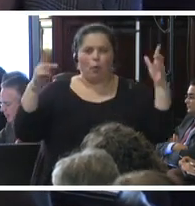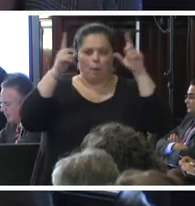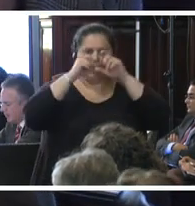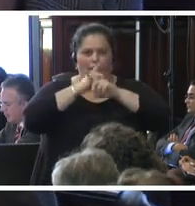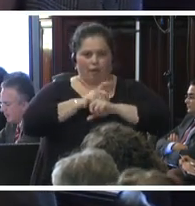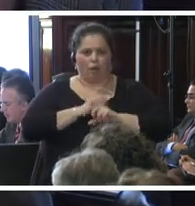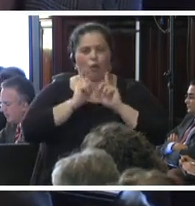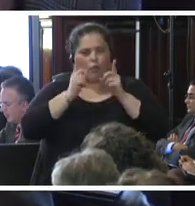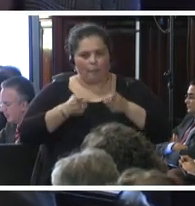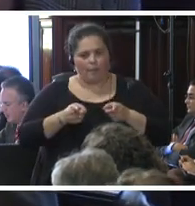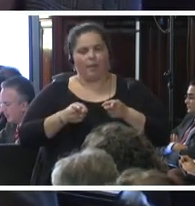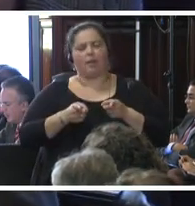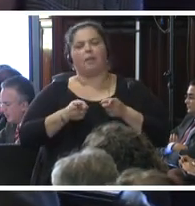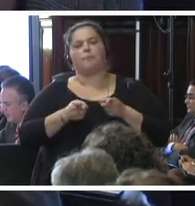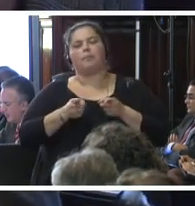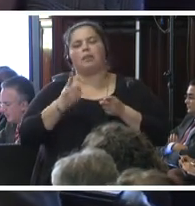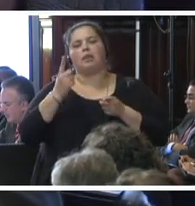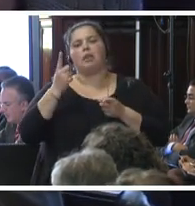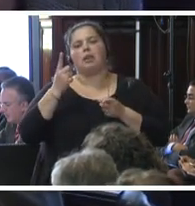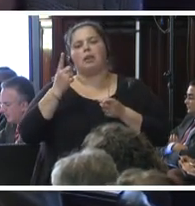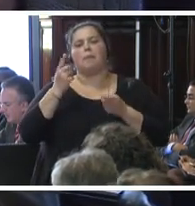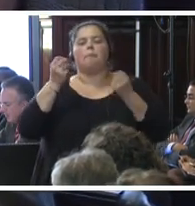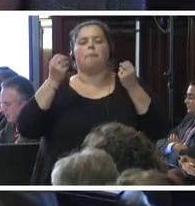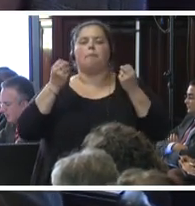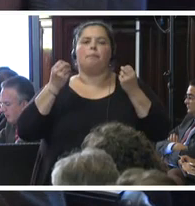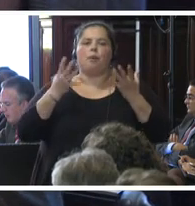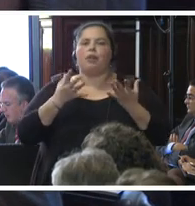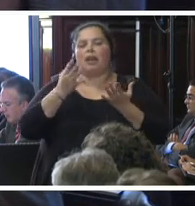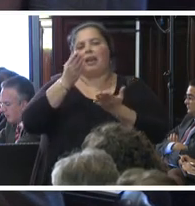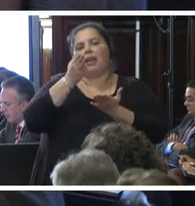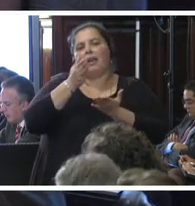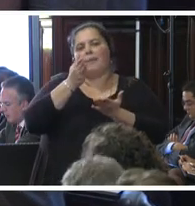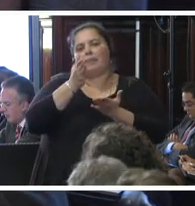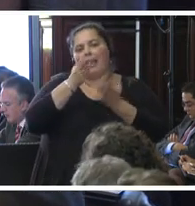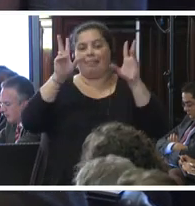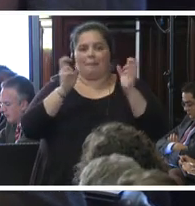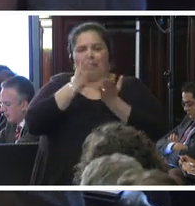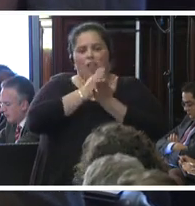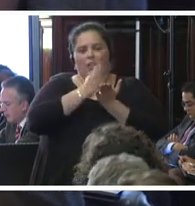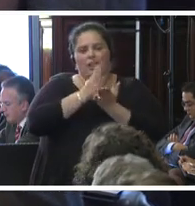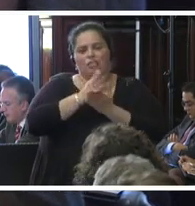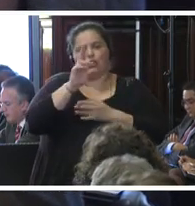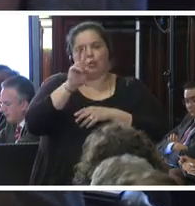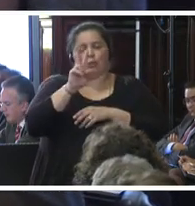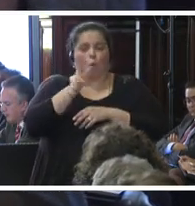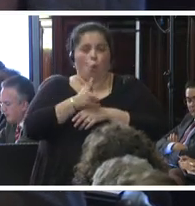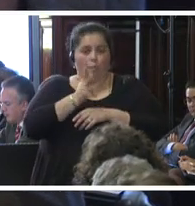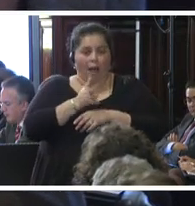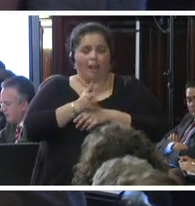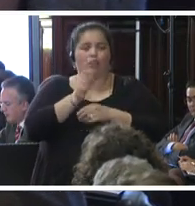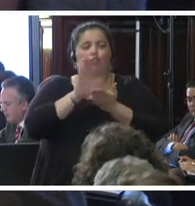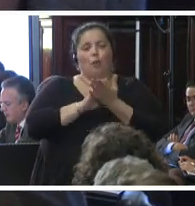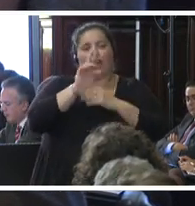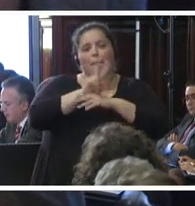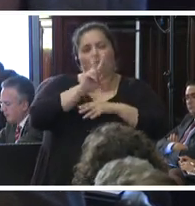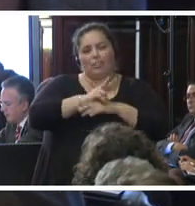complejidad, por lo que implica en materia de derechos humanos la protección a la vida, la